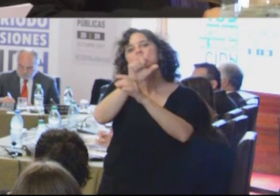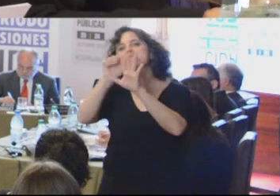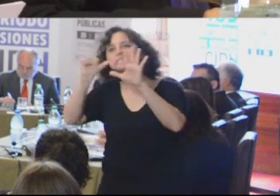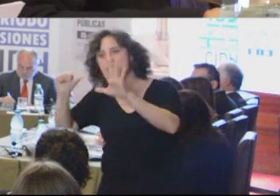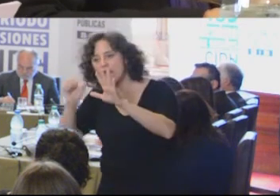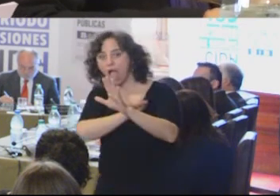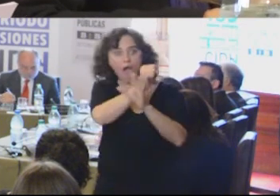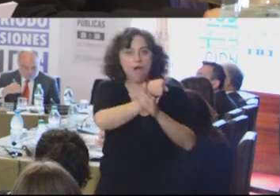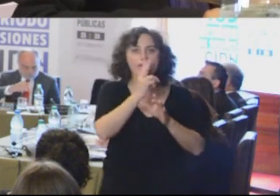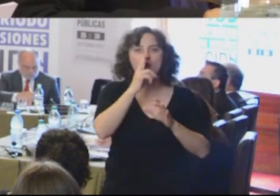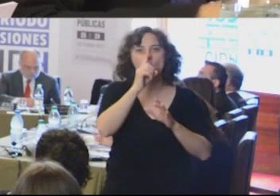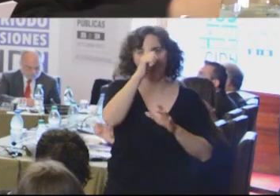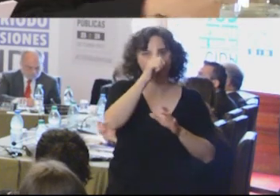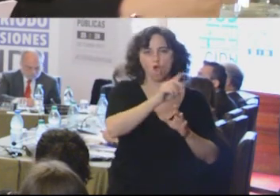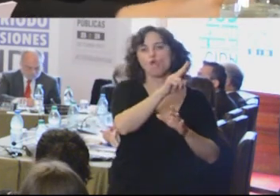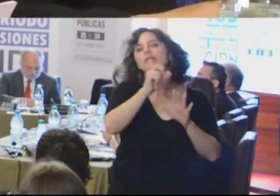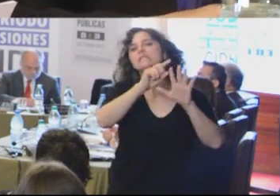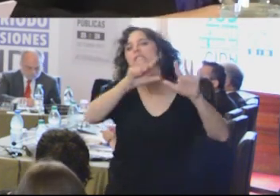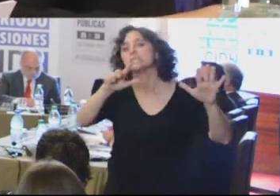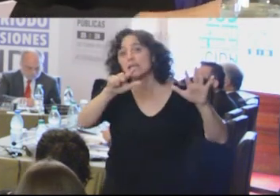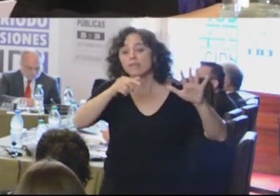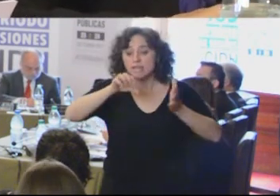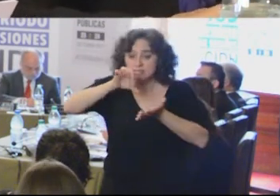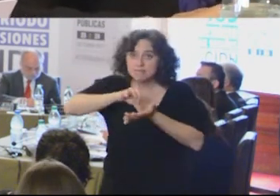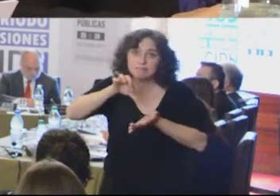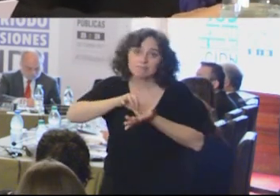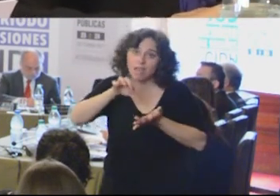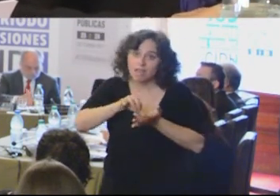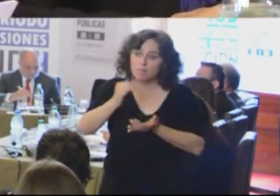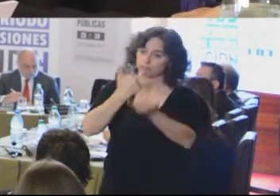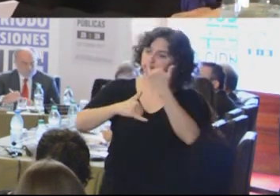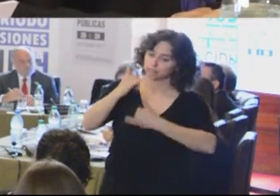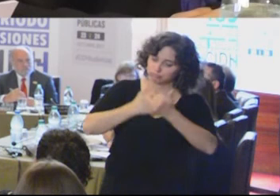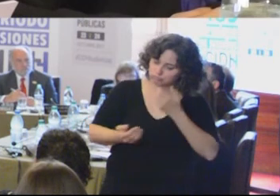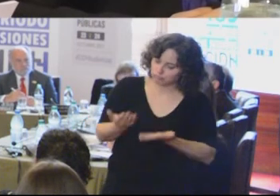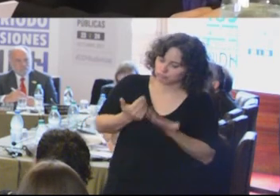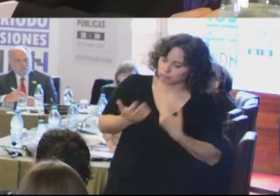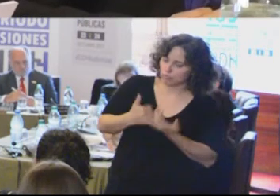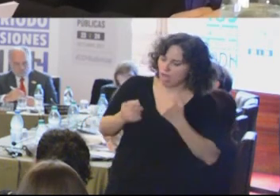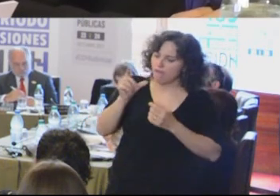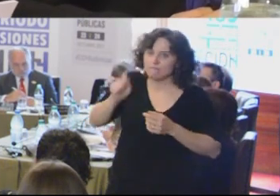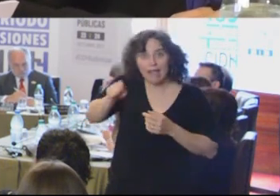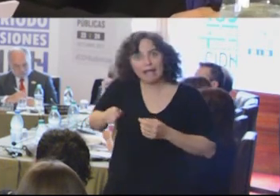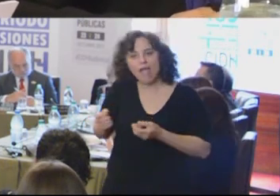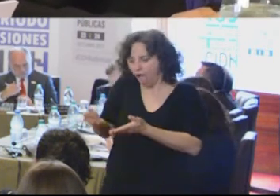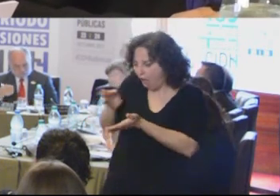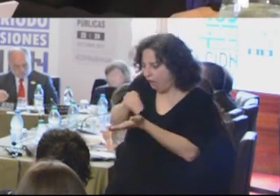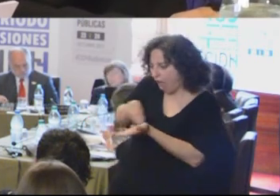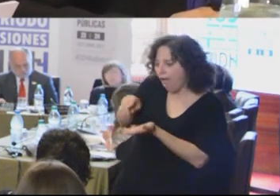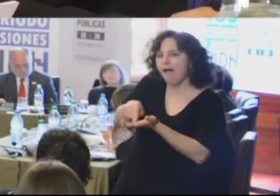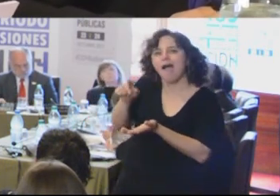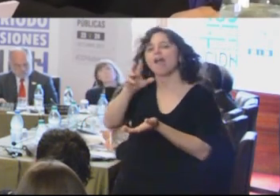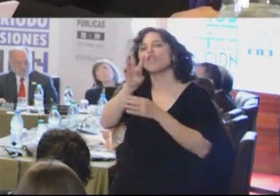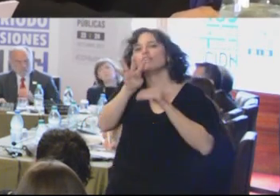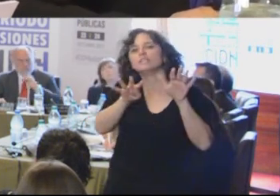julio de 2017 los sistemas informativos de la fiscalidad reportan que hay 99 mil